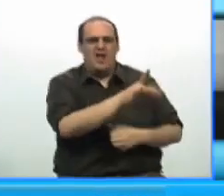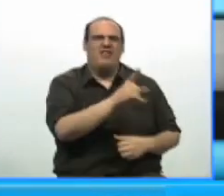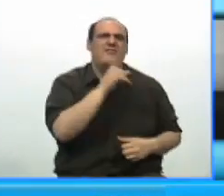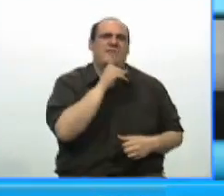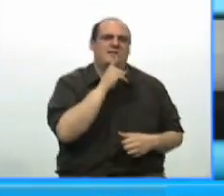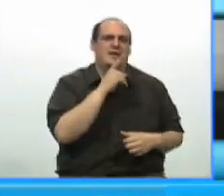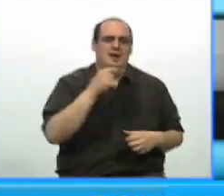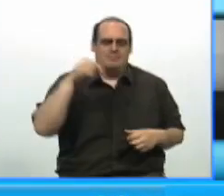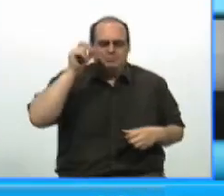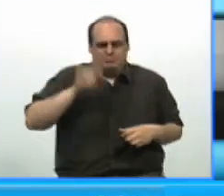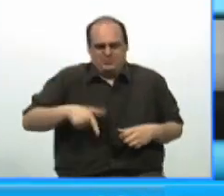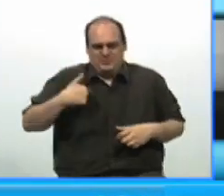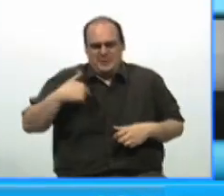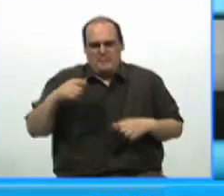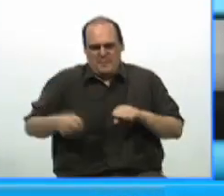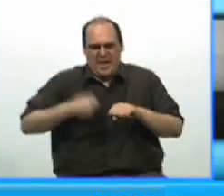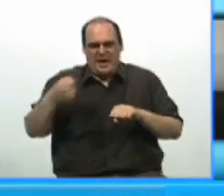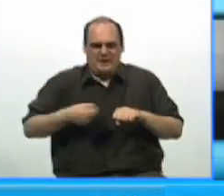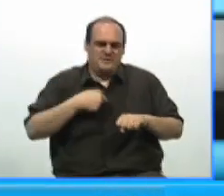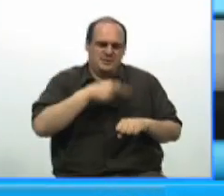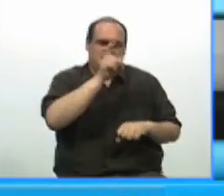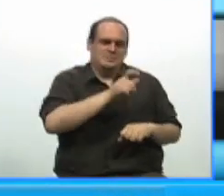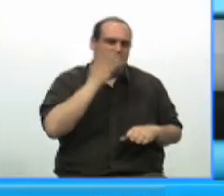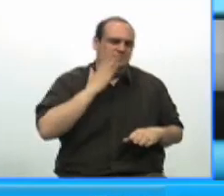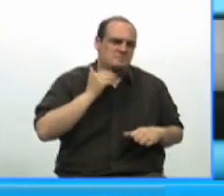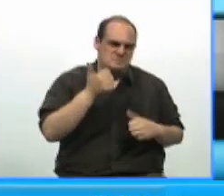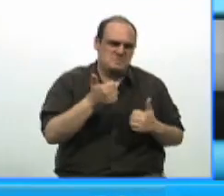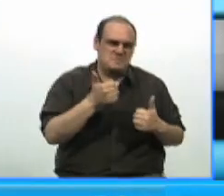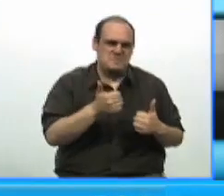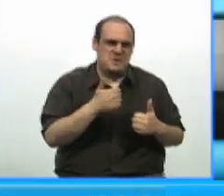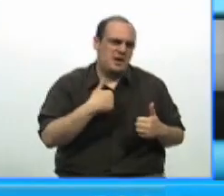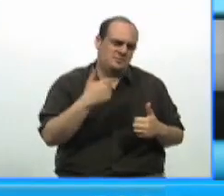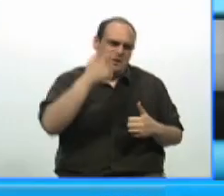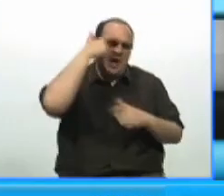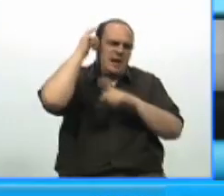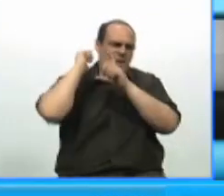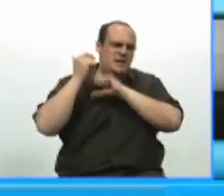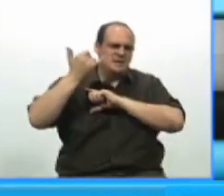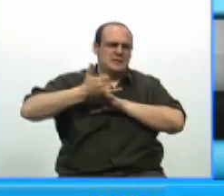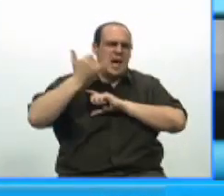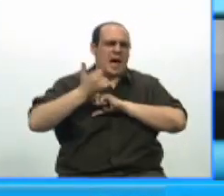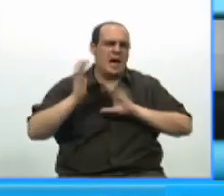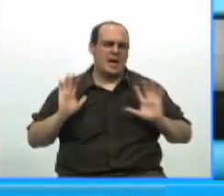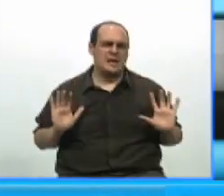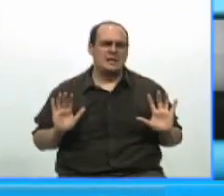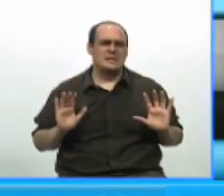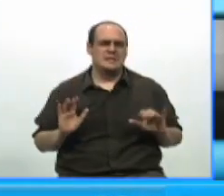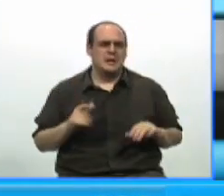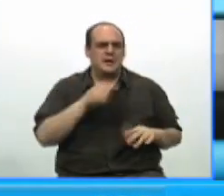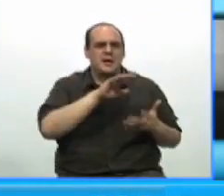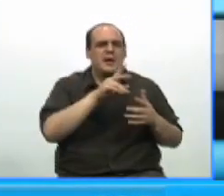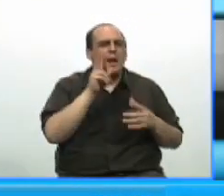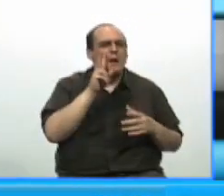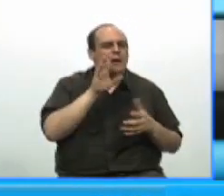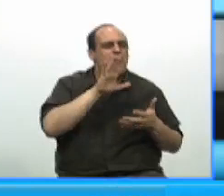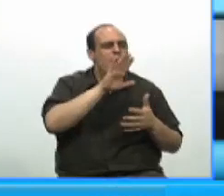de nuestra casa, buena gente que tiene un recorrido enorme dentro del fútbol y que a su vez tiene una visión